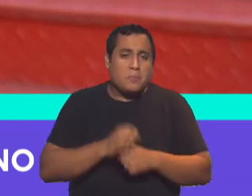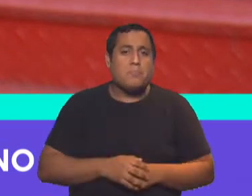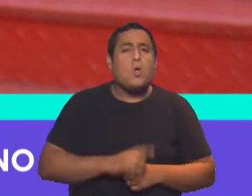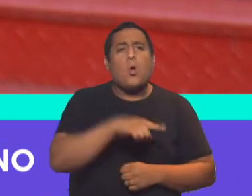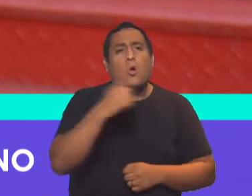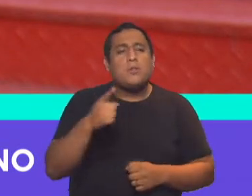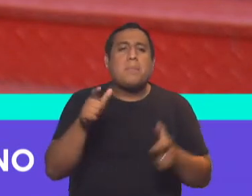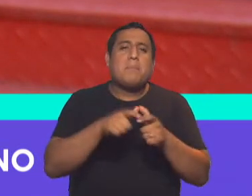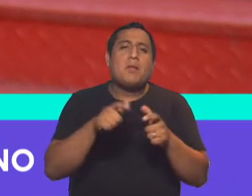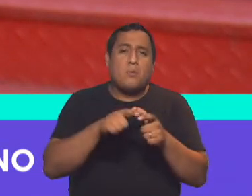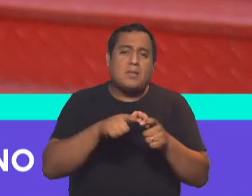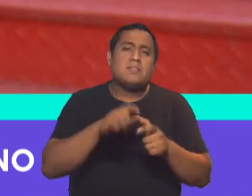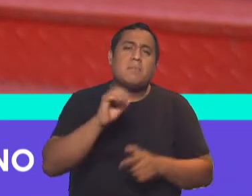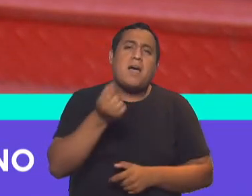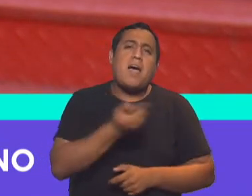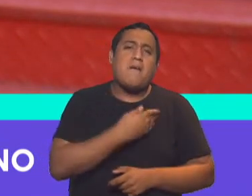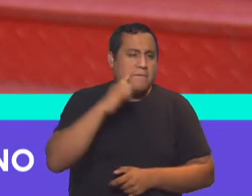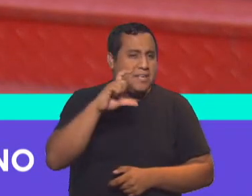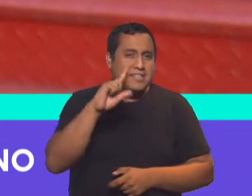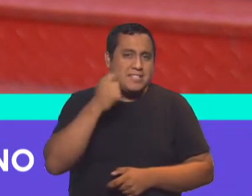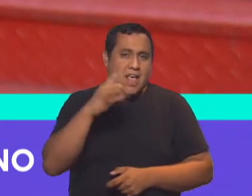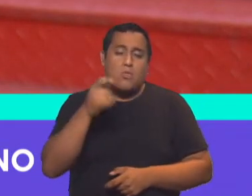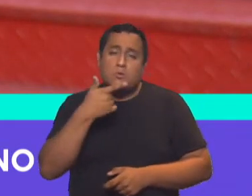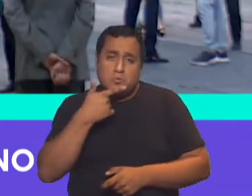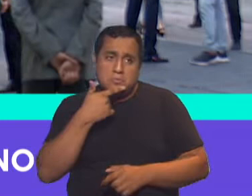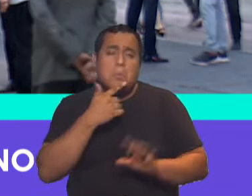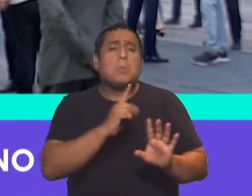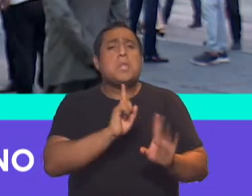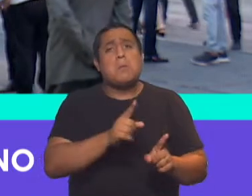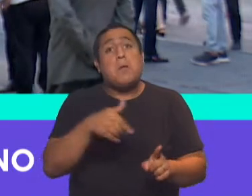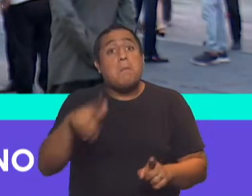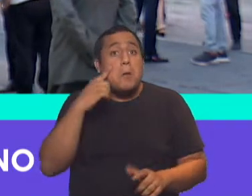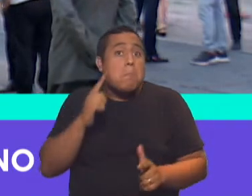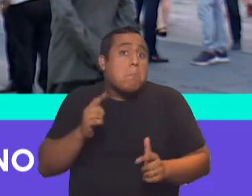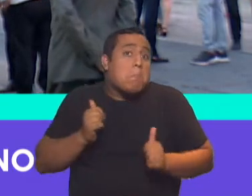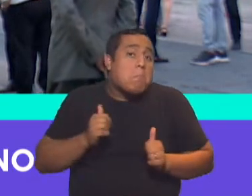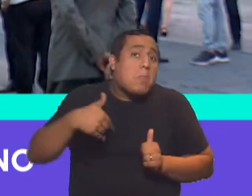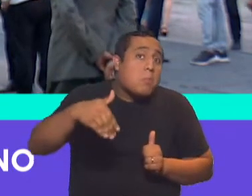Asfixiados, y esperando a ver si hacemos la segunda de Diego, y con muchos proyectos. Bueno.